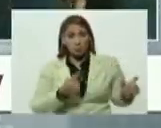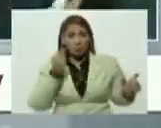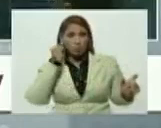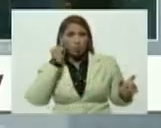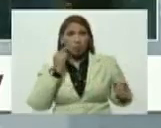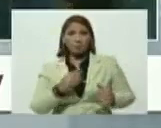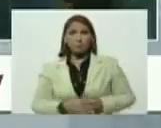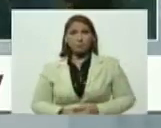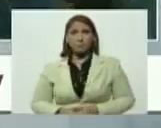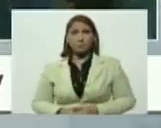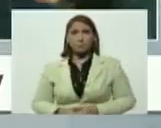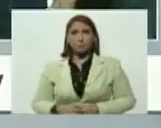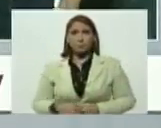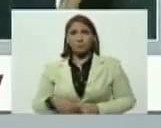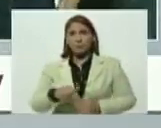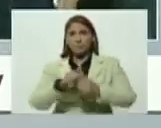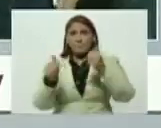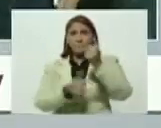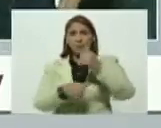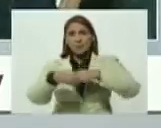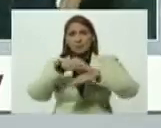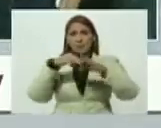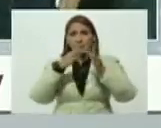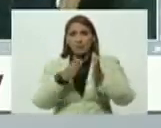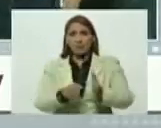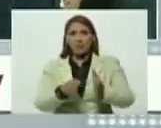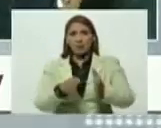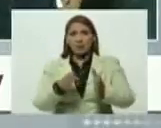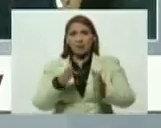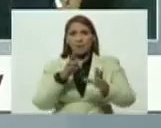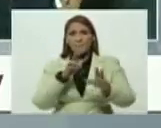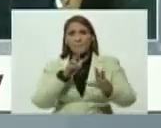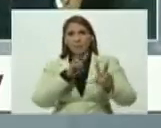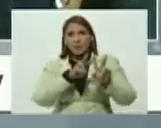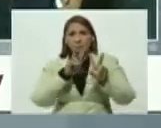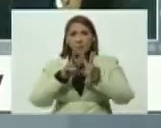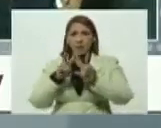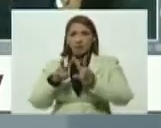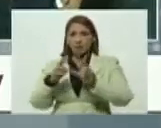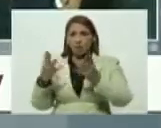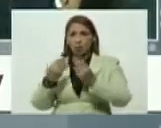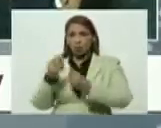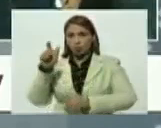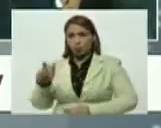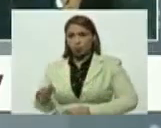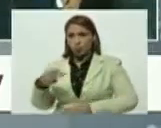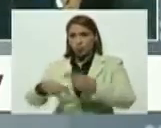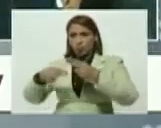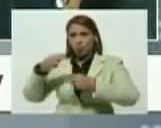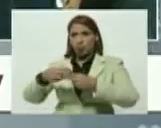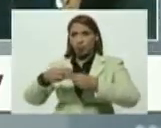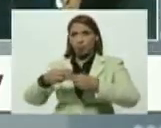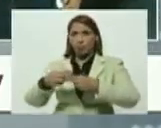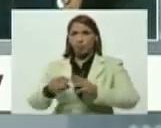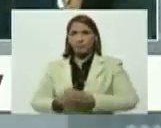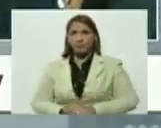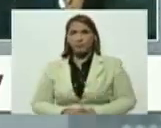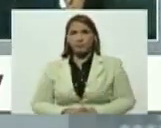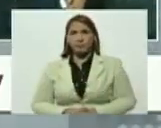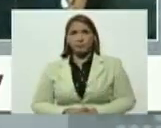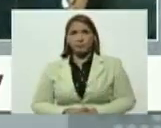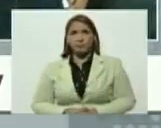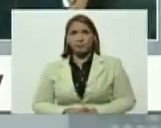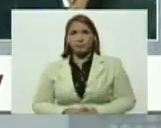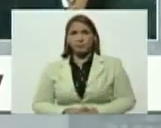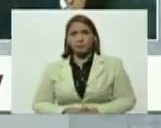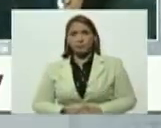Carrillo, viceministra de Redes Populares de Vivienda, junto a Melis Marín, constructora armadora de acero, Esquel